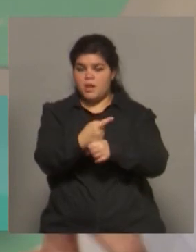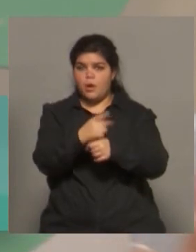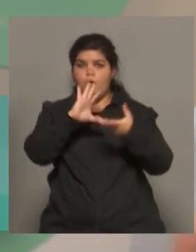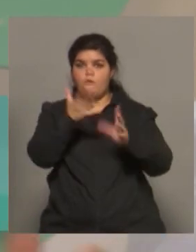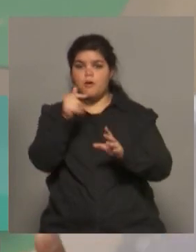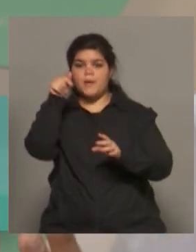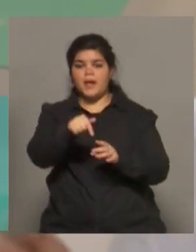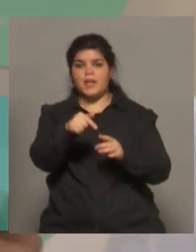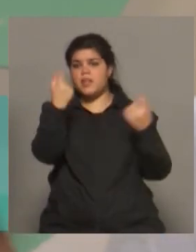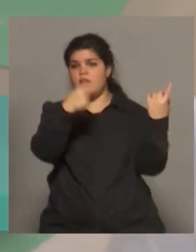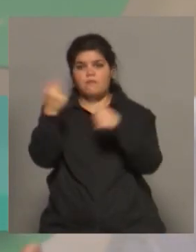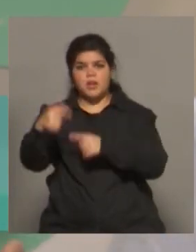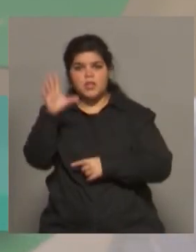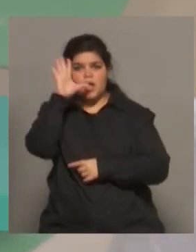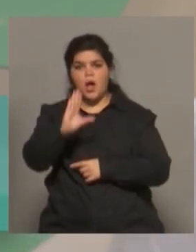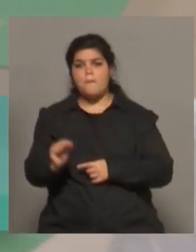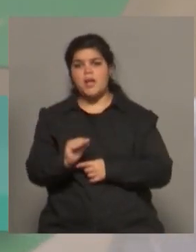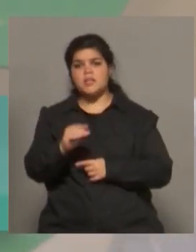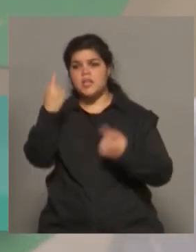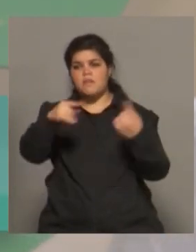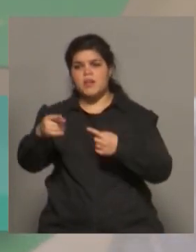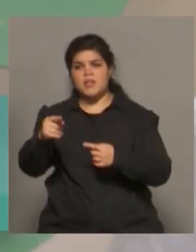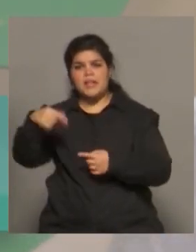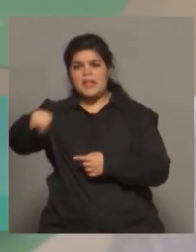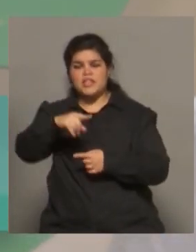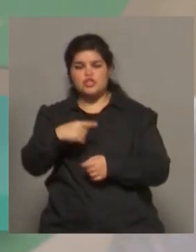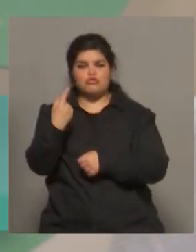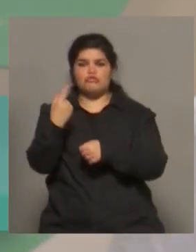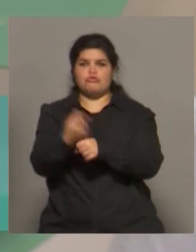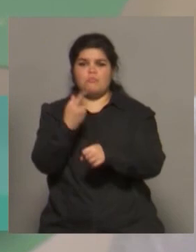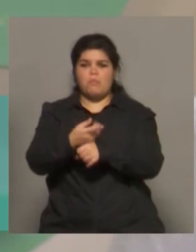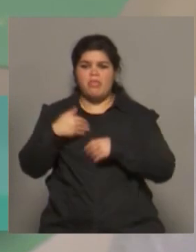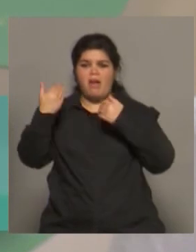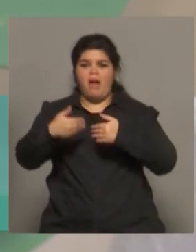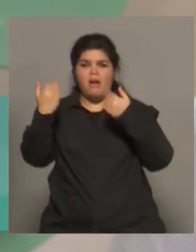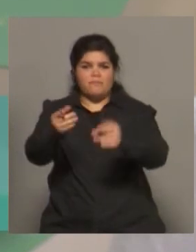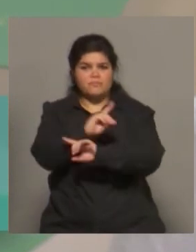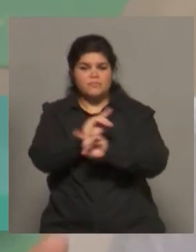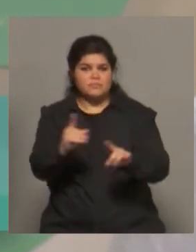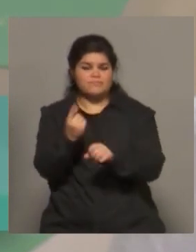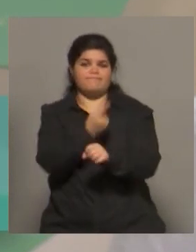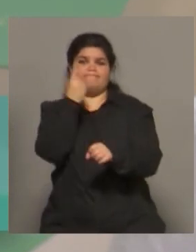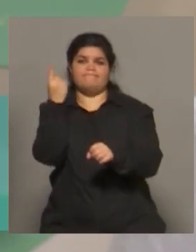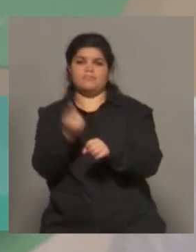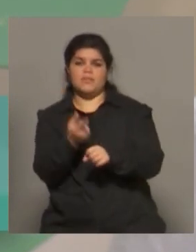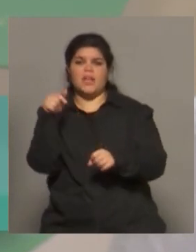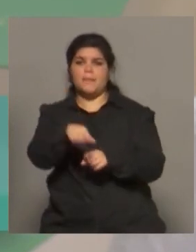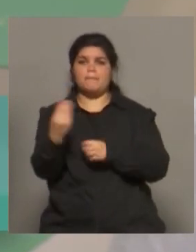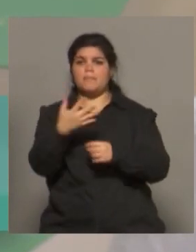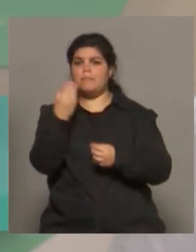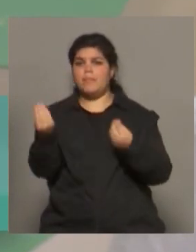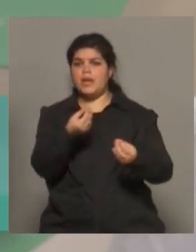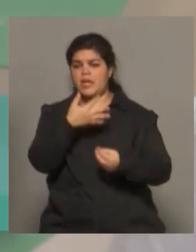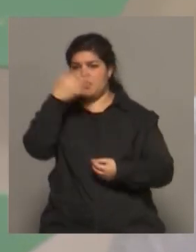los diferentes países no van a poder llevar hacia eso que es tan importante para conseguir una soberanía